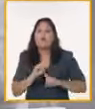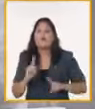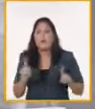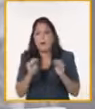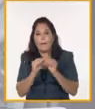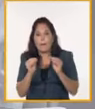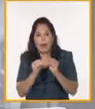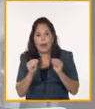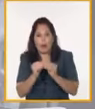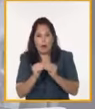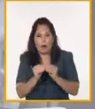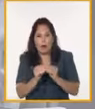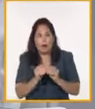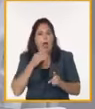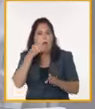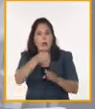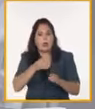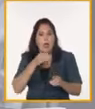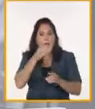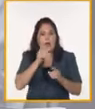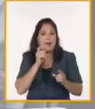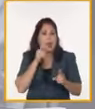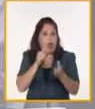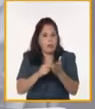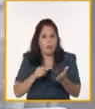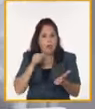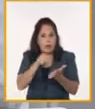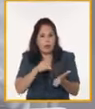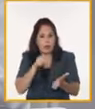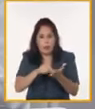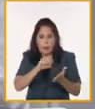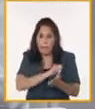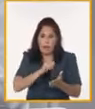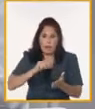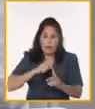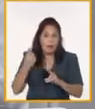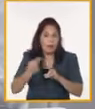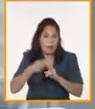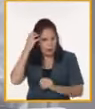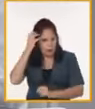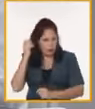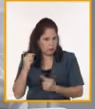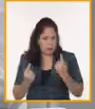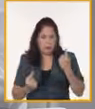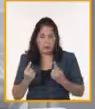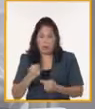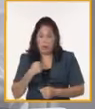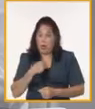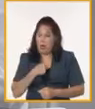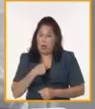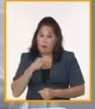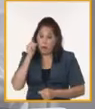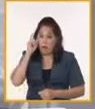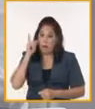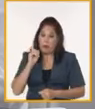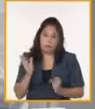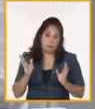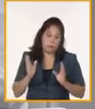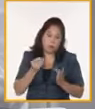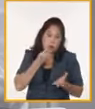para acosar a ningún a ningún actor económico ni privado ni Estatal no se me ocurriría pensar en